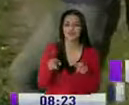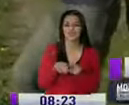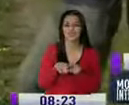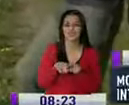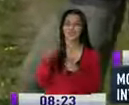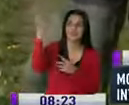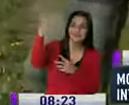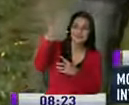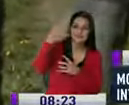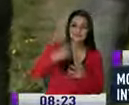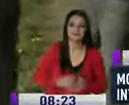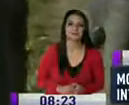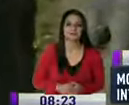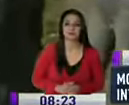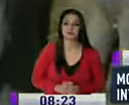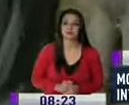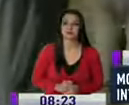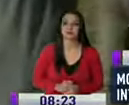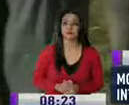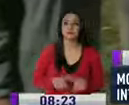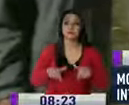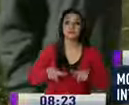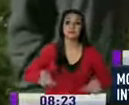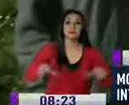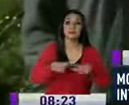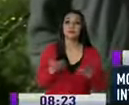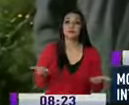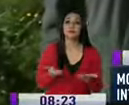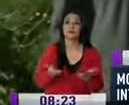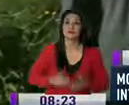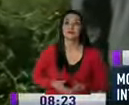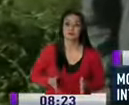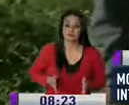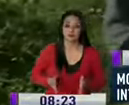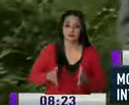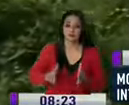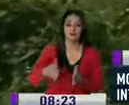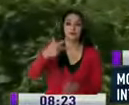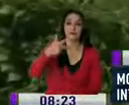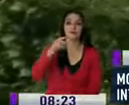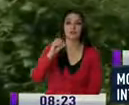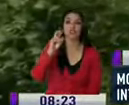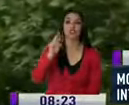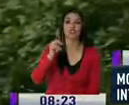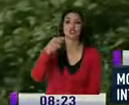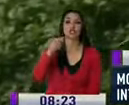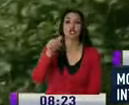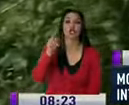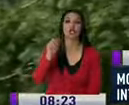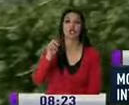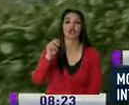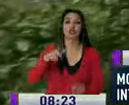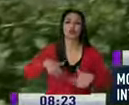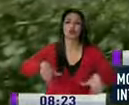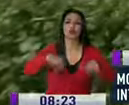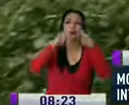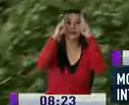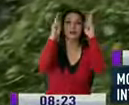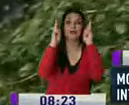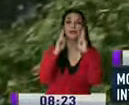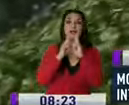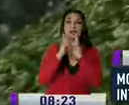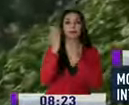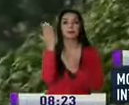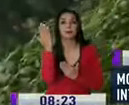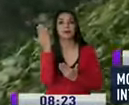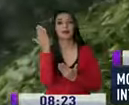Y precisamente como tú lo decías, nosotros nos encontramos aquí en el pasaje Chongón, en el sector del Panecillo, para evidenciar la solicitud que